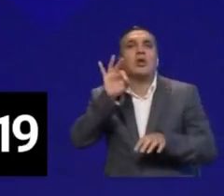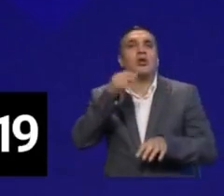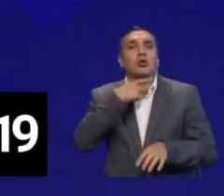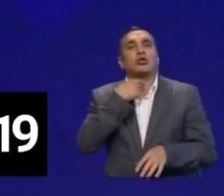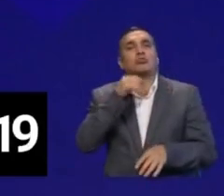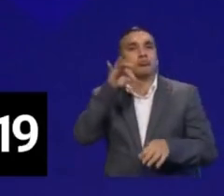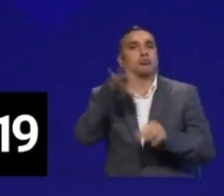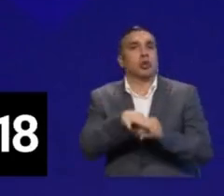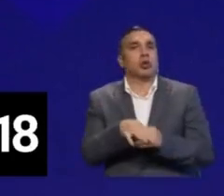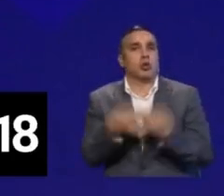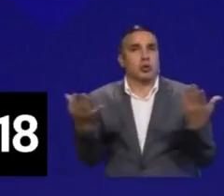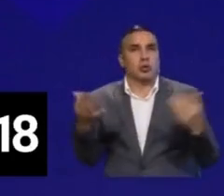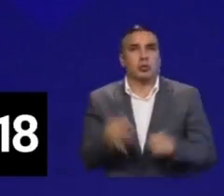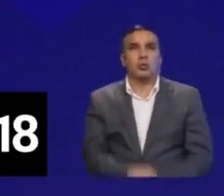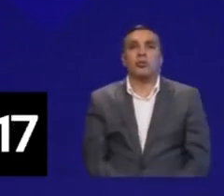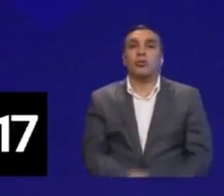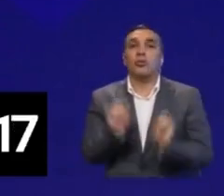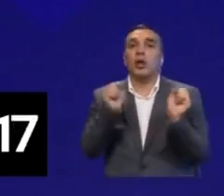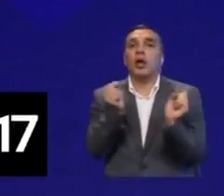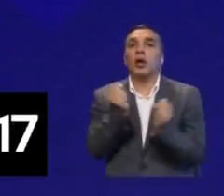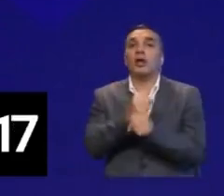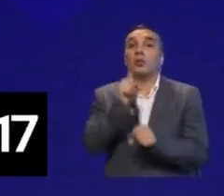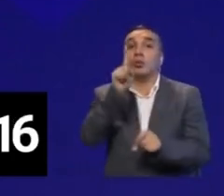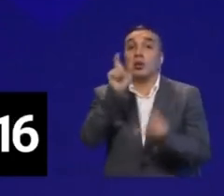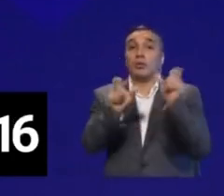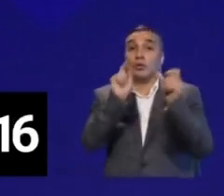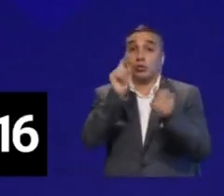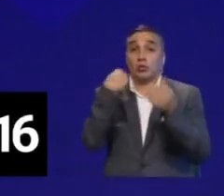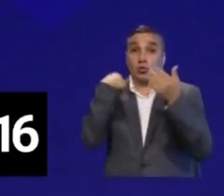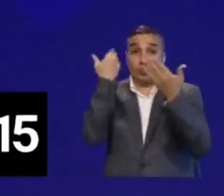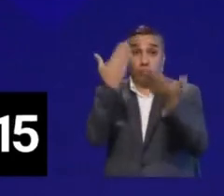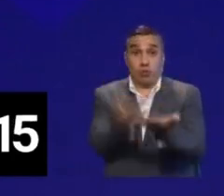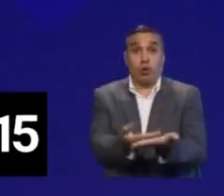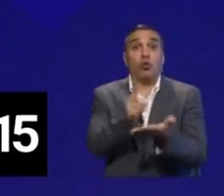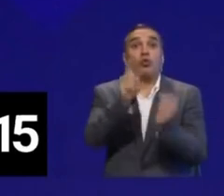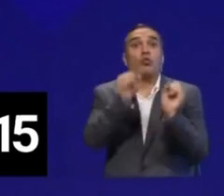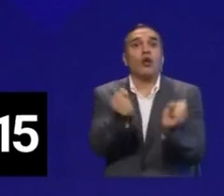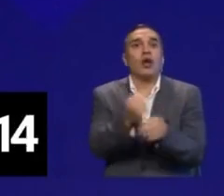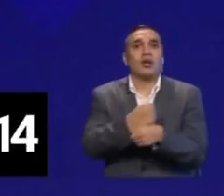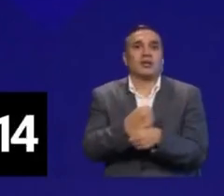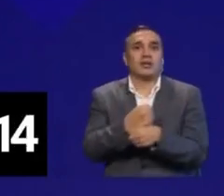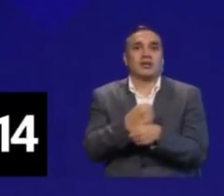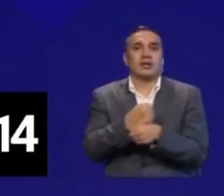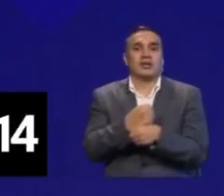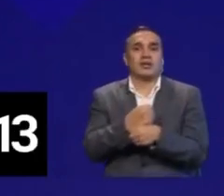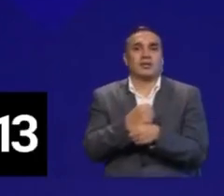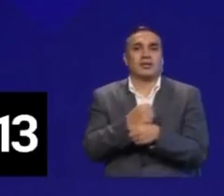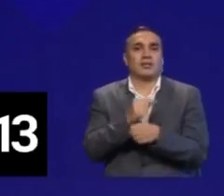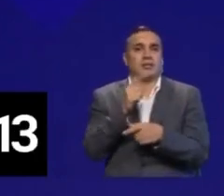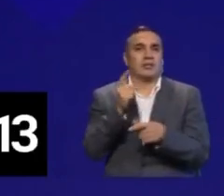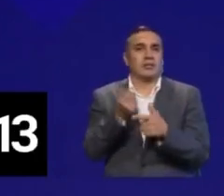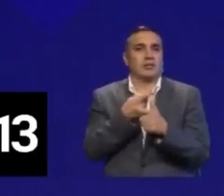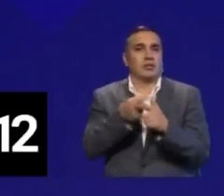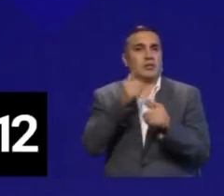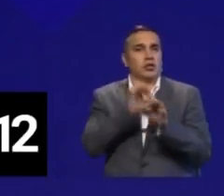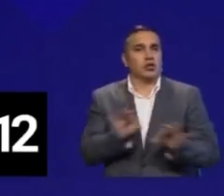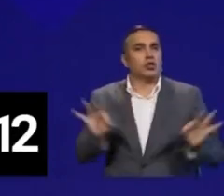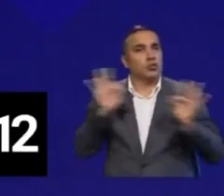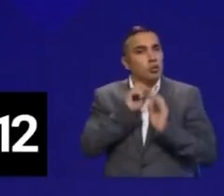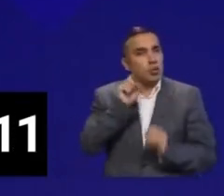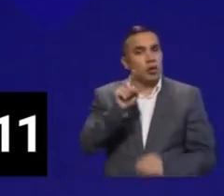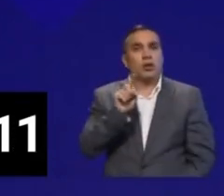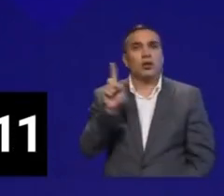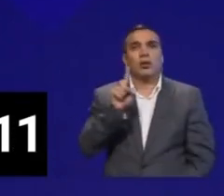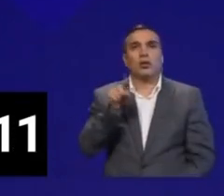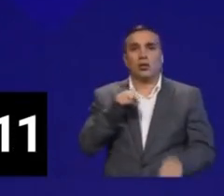además pueda hacerlo, la persona que propone pueda hacerlo escuchando a ustedes. Yo creo que definitivamente, este no es